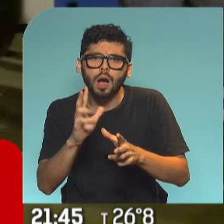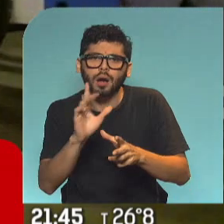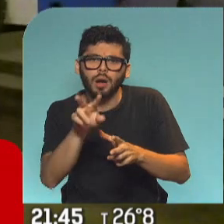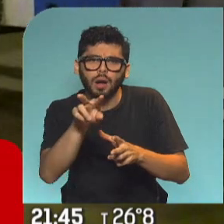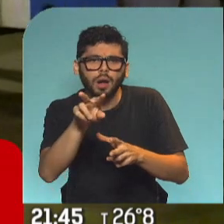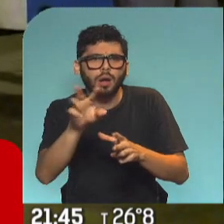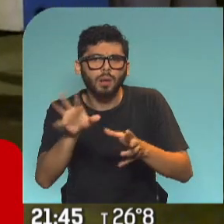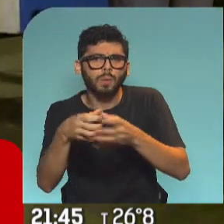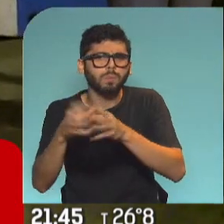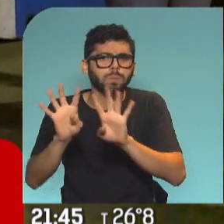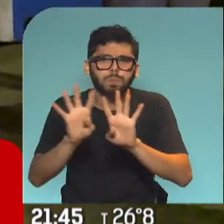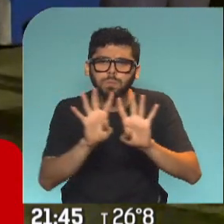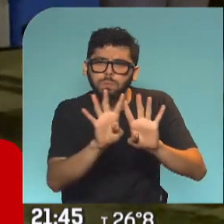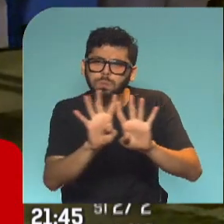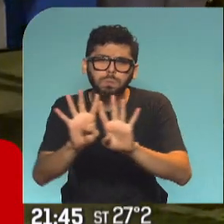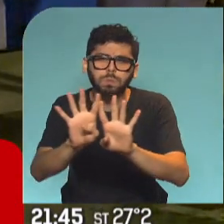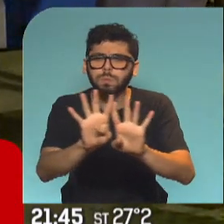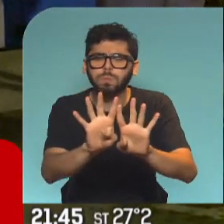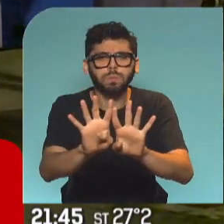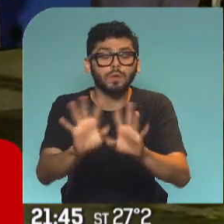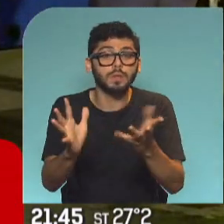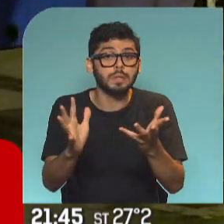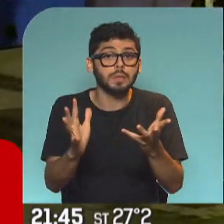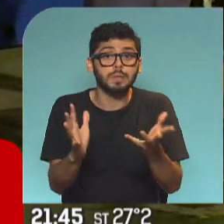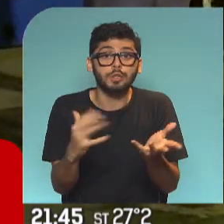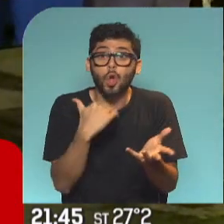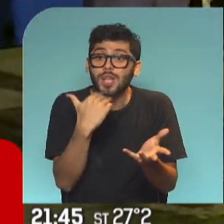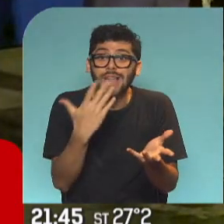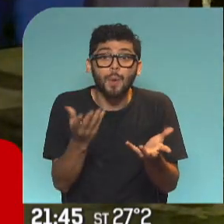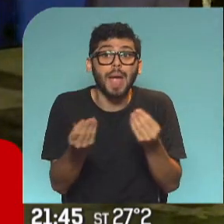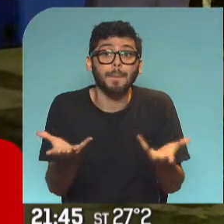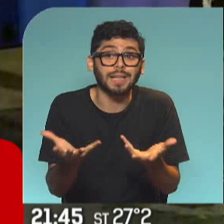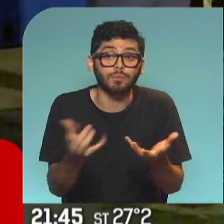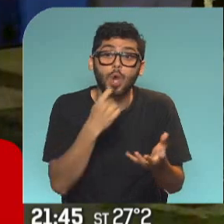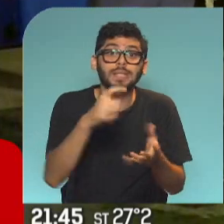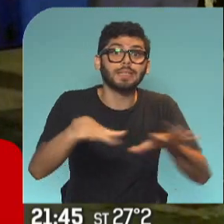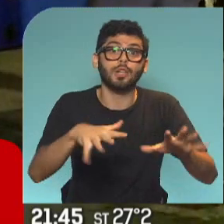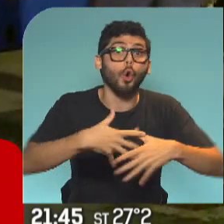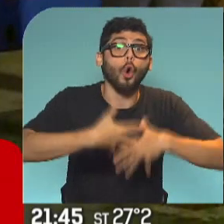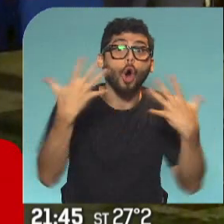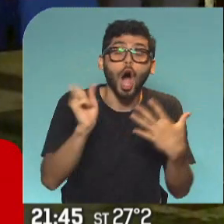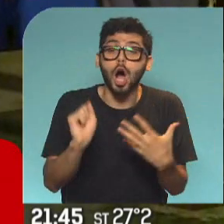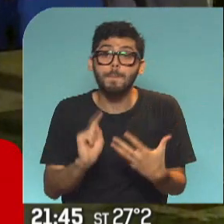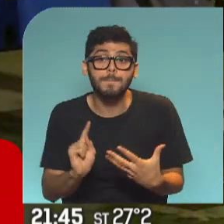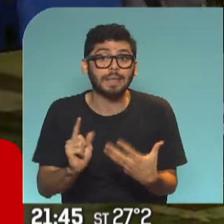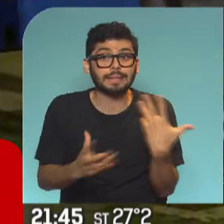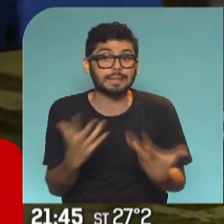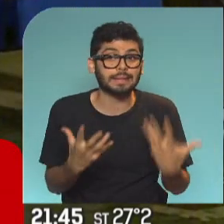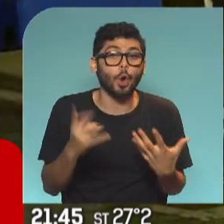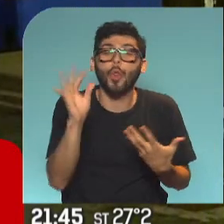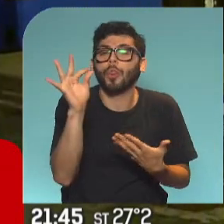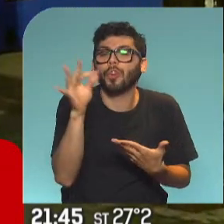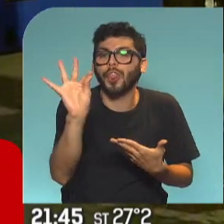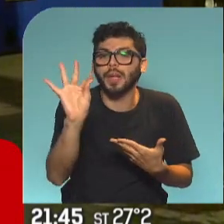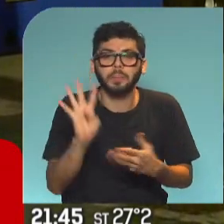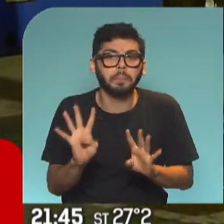que se acercan las autoridades. Nunca sabes qué es ¿Qué viene? Muy trascendental, muy novedoso, o bien es un detalle,